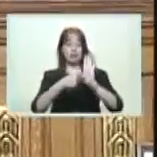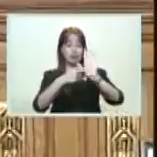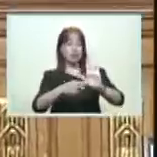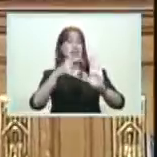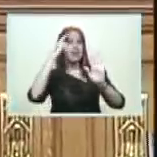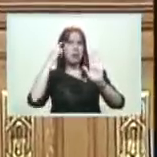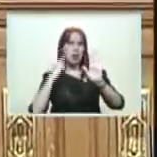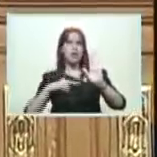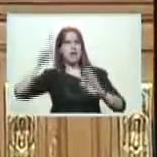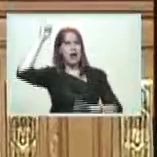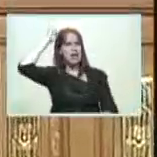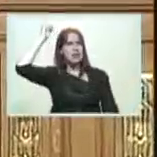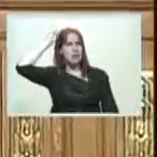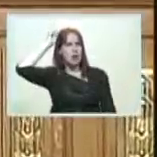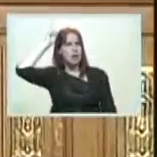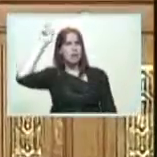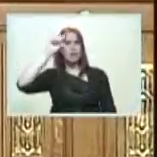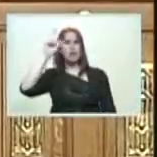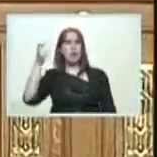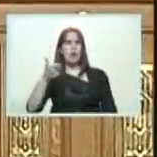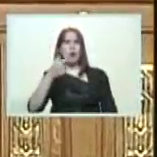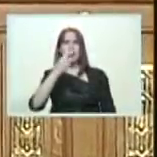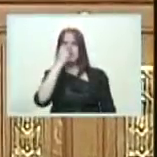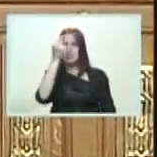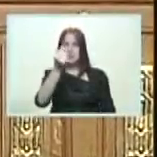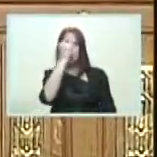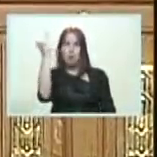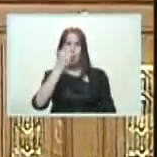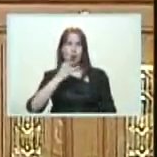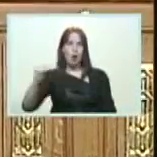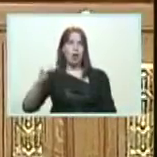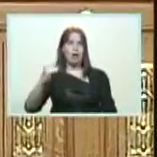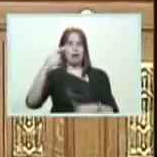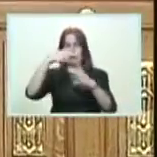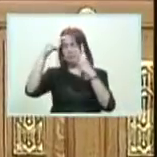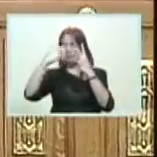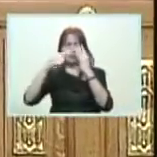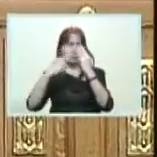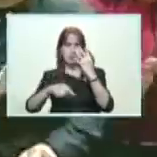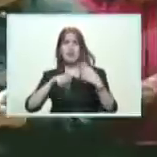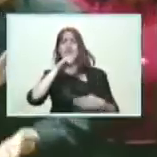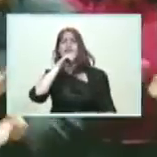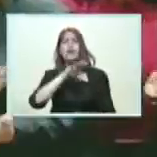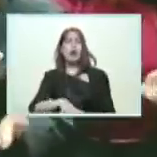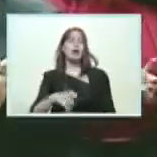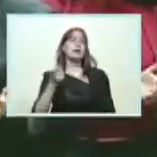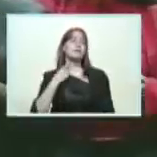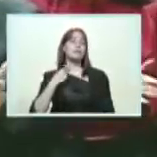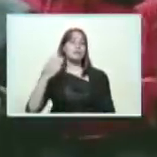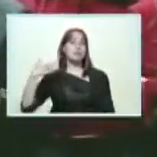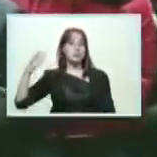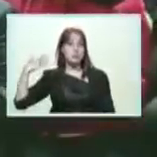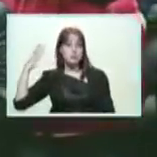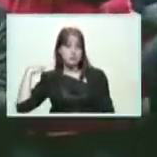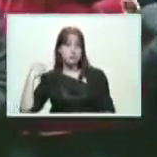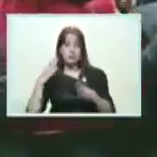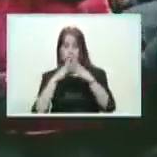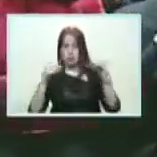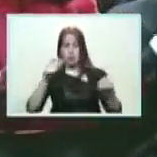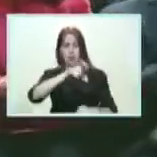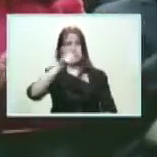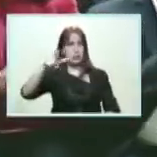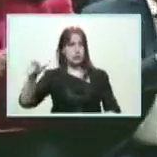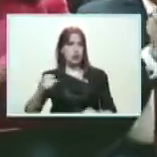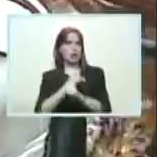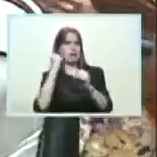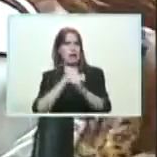es el de Guaycaipuro, es el de Ezequiel Zamora, es el de Cipriano Castro, es el de Isaías Medina Angarita, es el de Fabricio Ojeda,